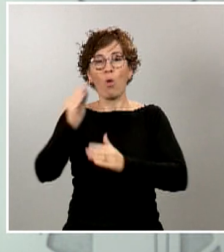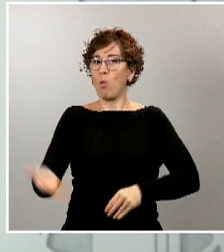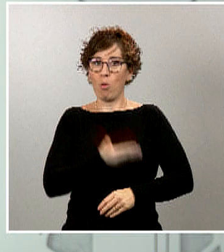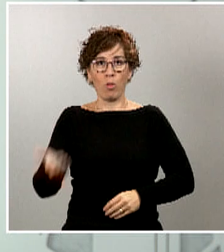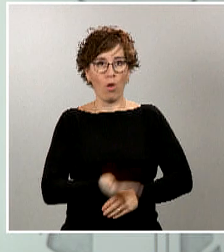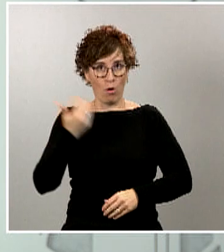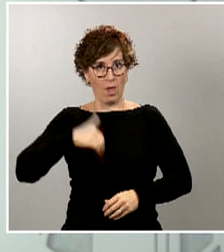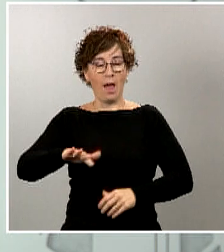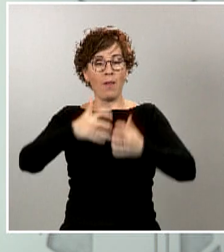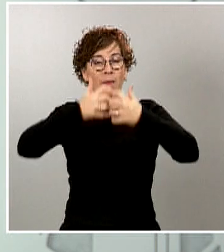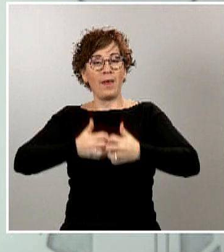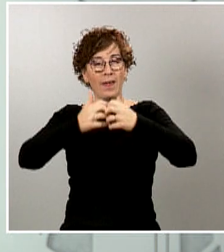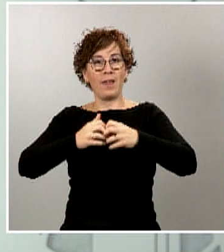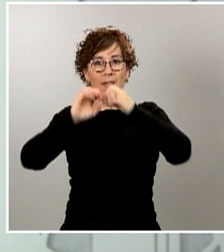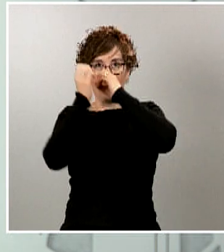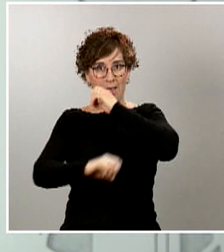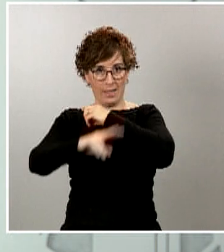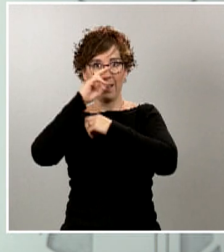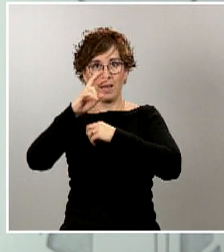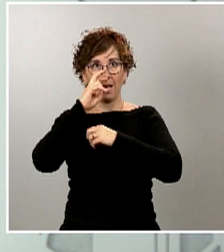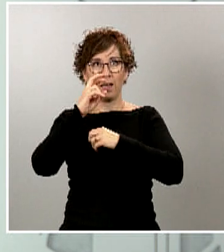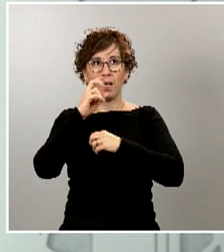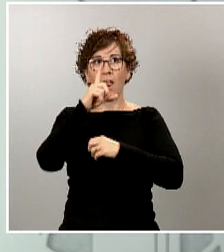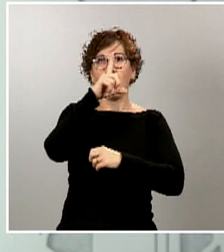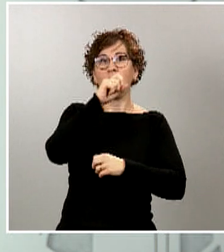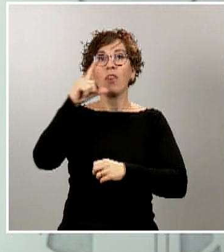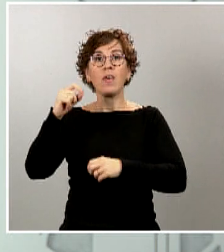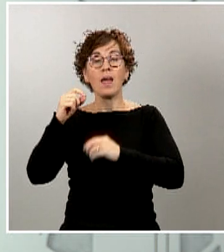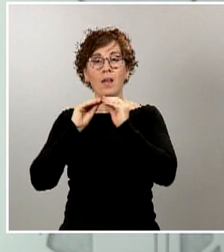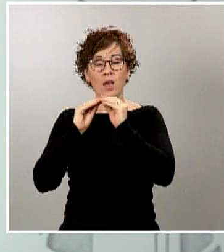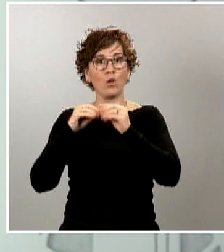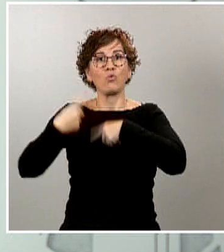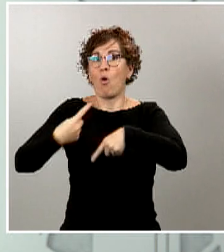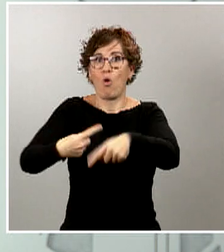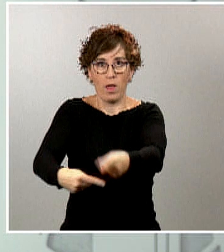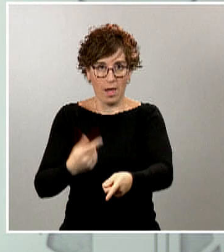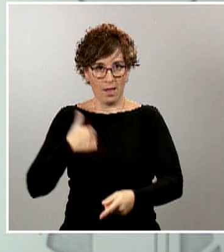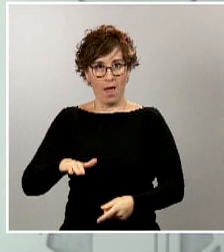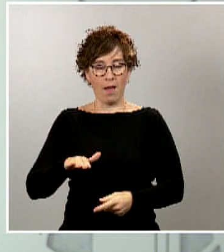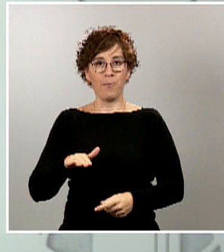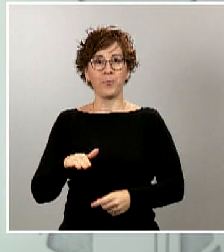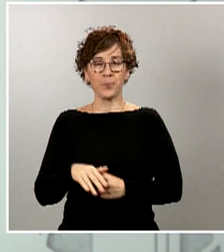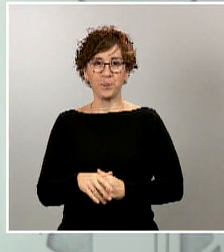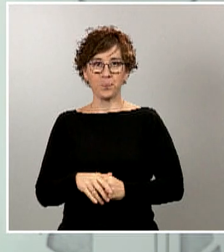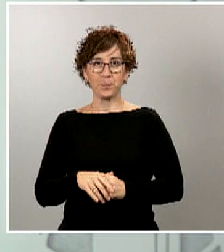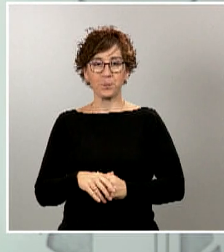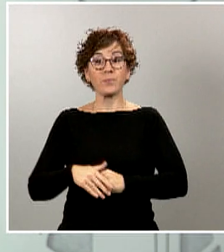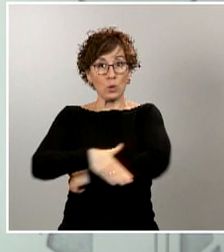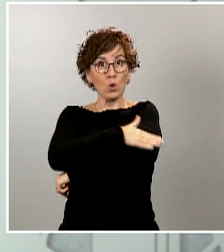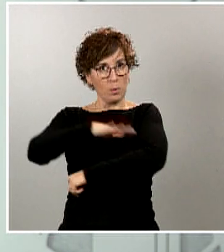ventilación mecánica invasiva de 100 unidades diarias. El Gobierno ha hecho una compra a